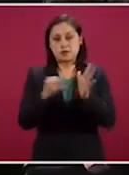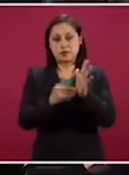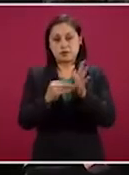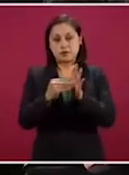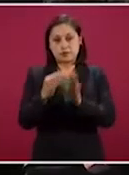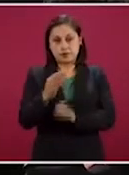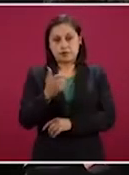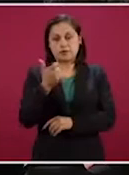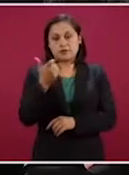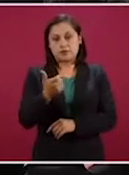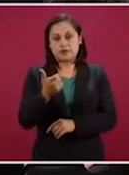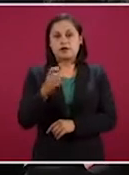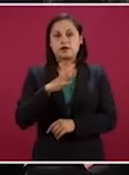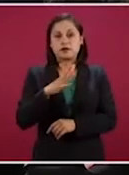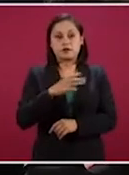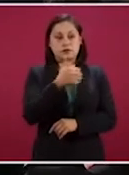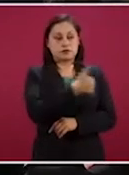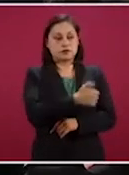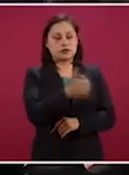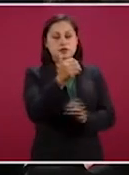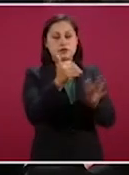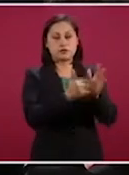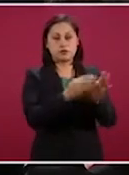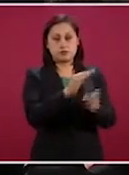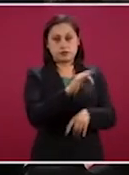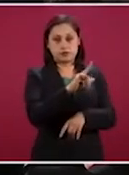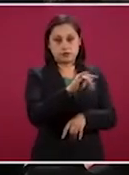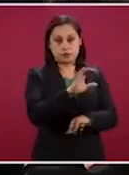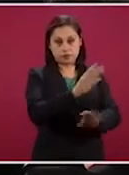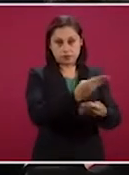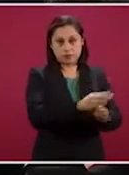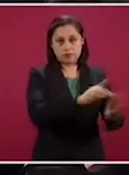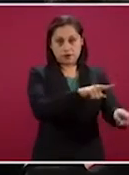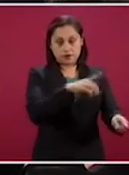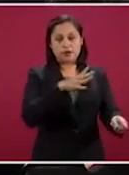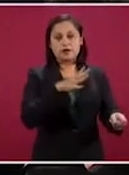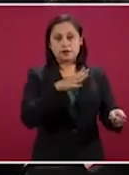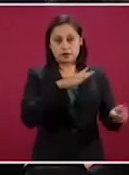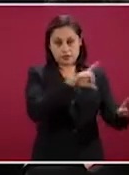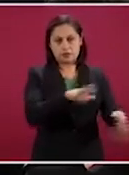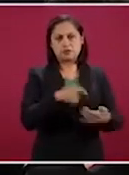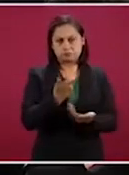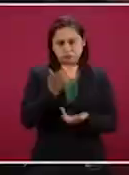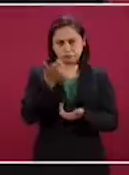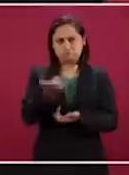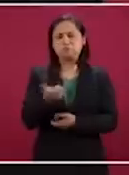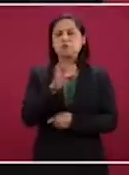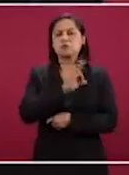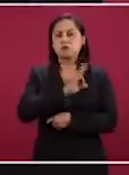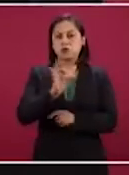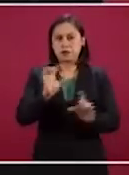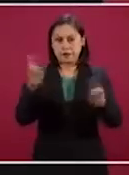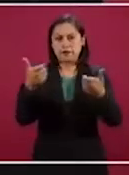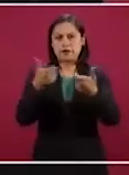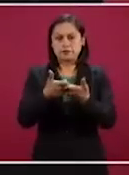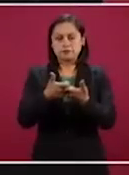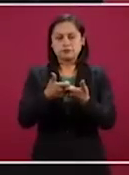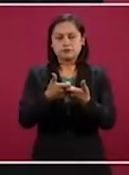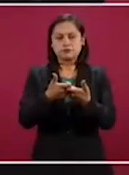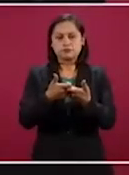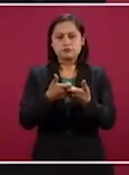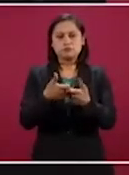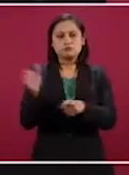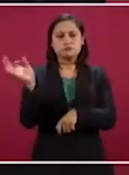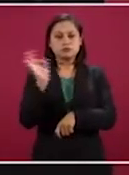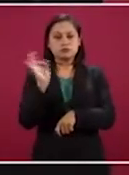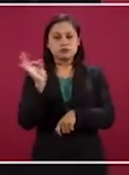de los 600 mil millones que tiene la banca, de los cuales puede invertir, si somos consistentes con lo